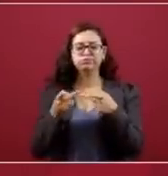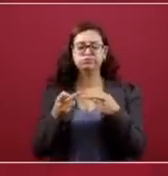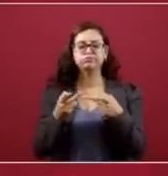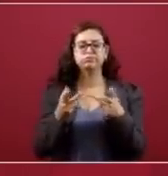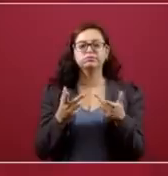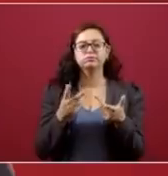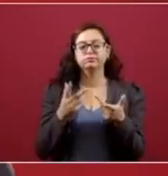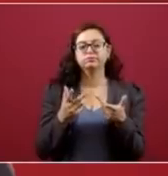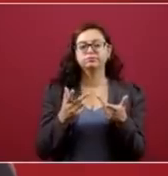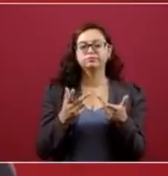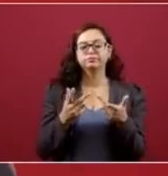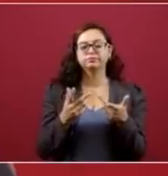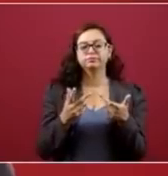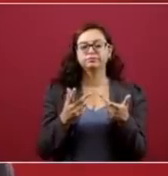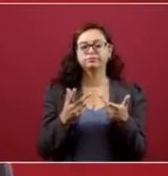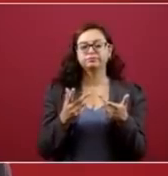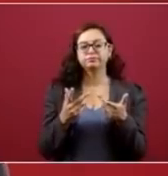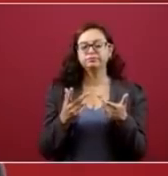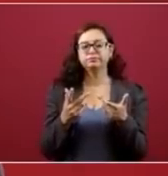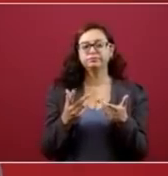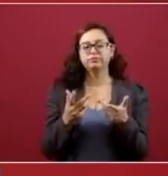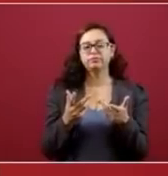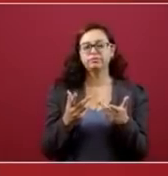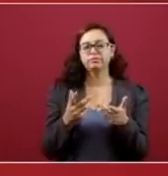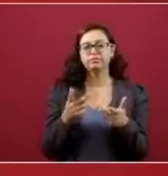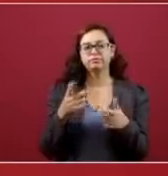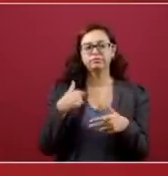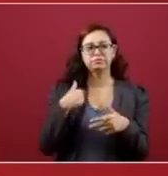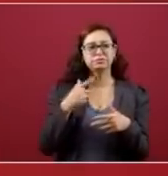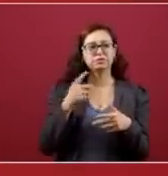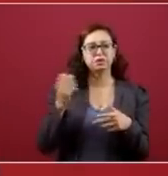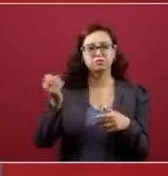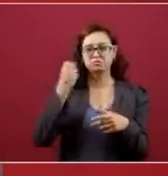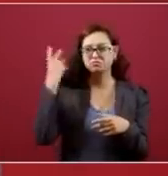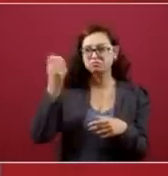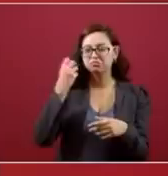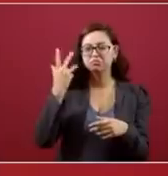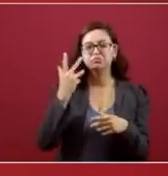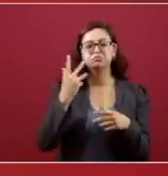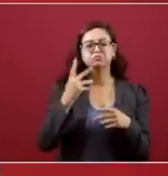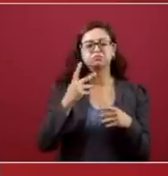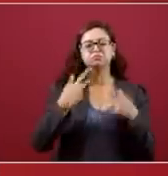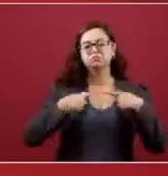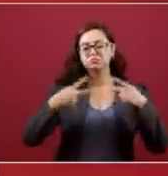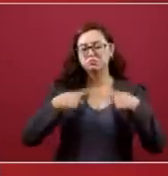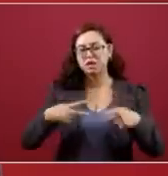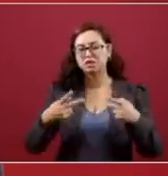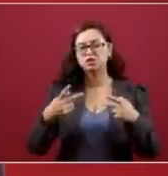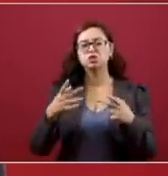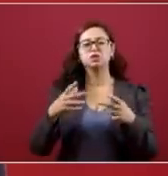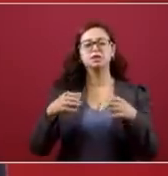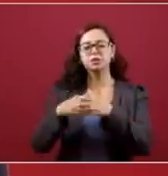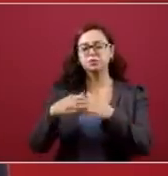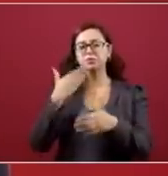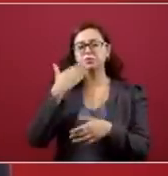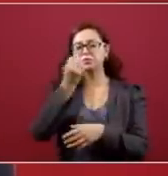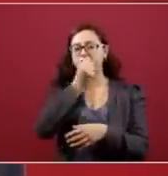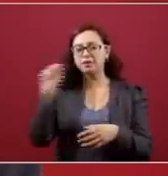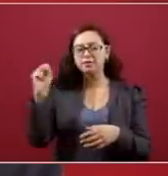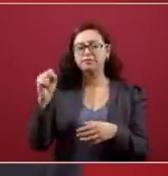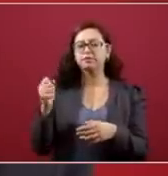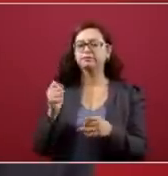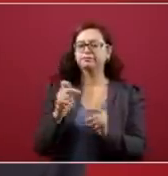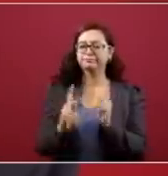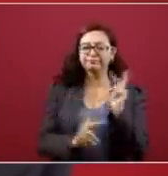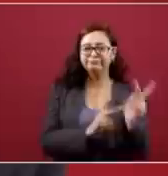a llevar a cabo esta consulta con ciudadanos, con especialistas para